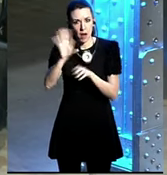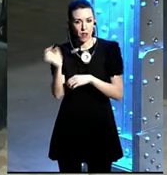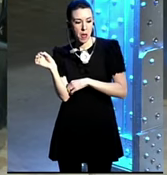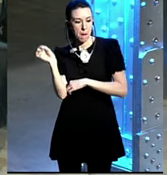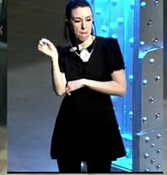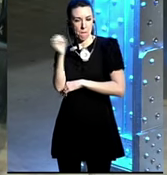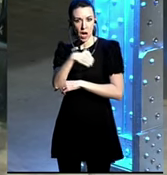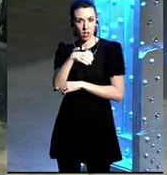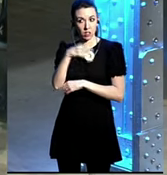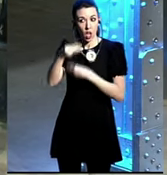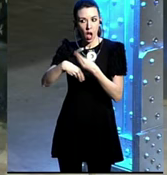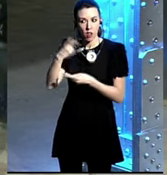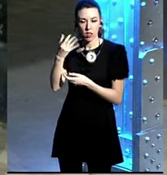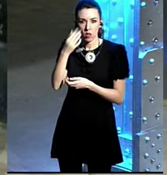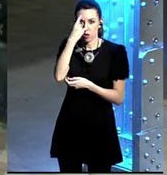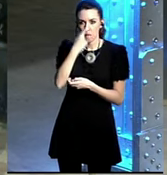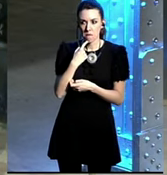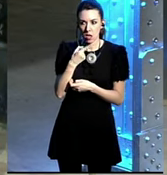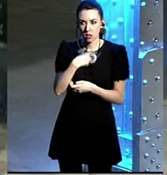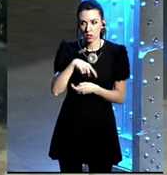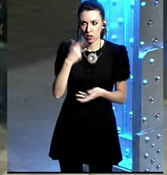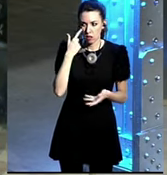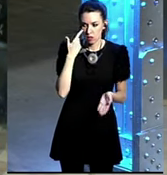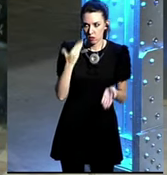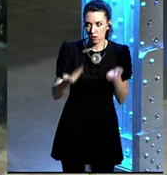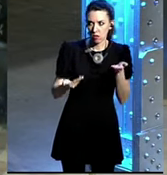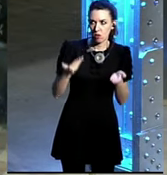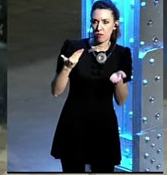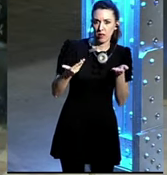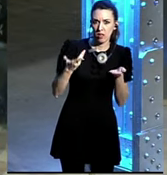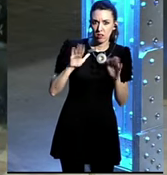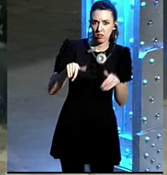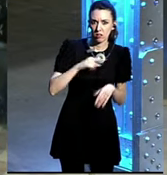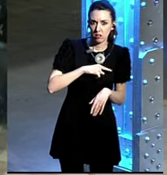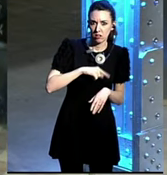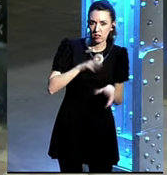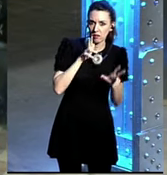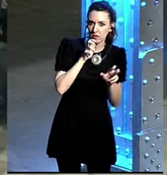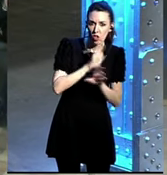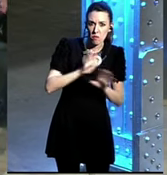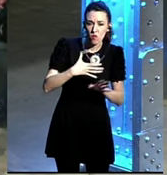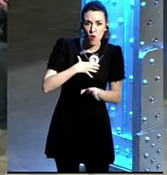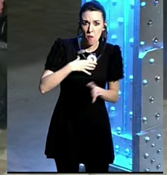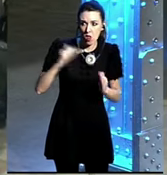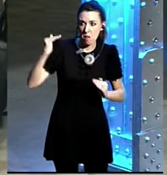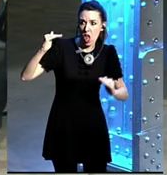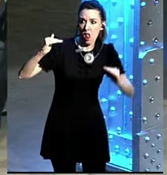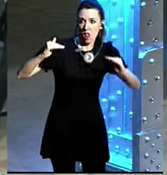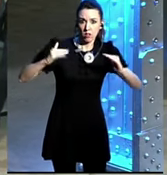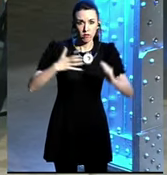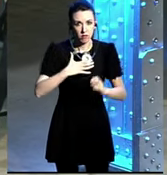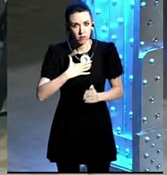todo, pues lo que hacen es darnos esa imagen y nosotros nos comparamos con esas imágenes y nos sentimos terribles porque no podemos estar a la altura de ese